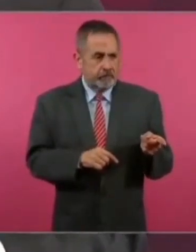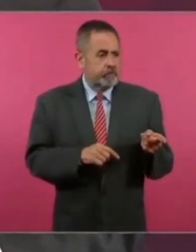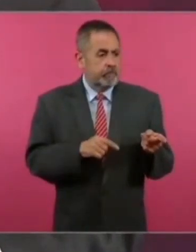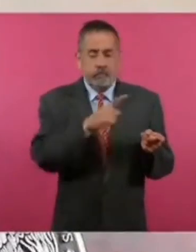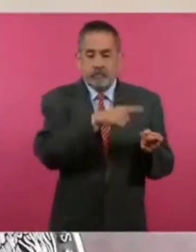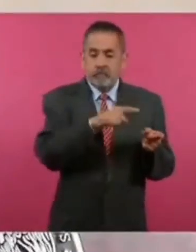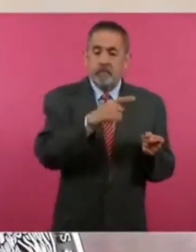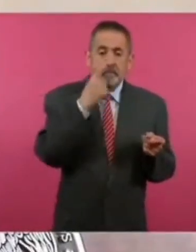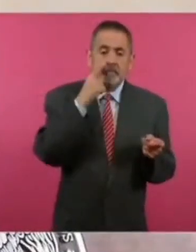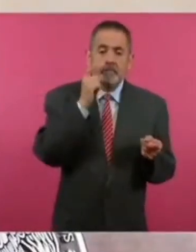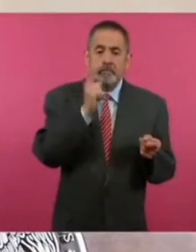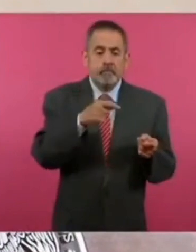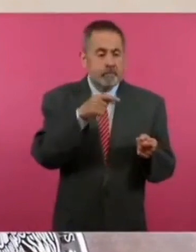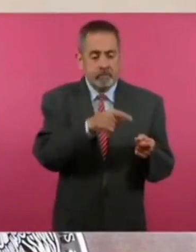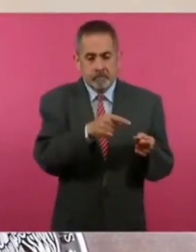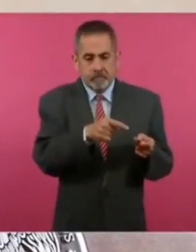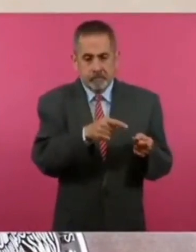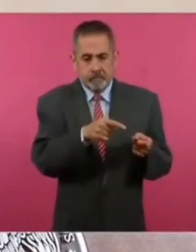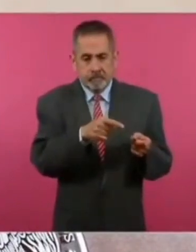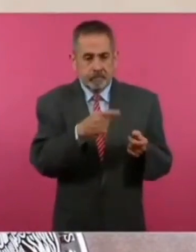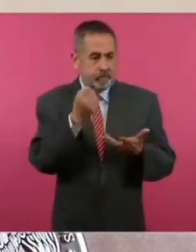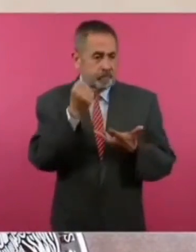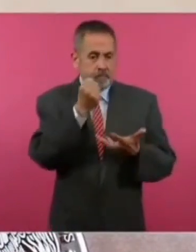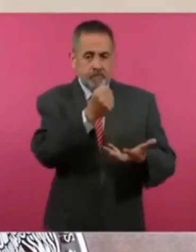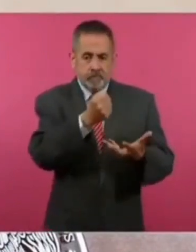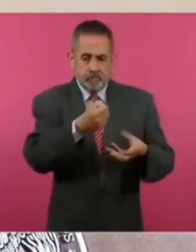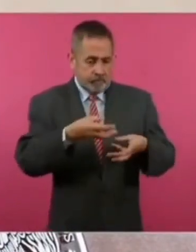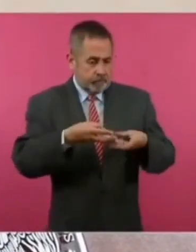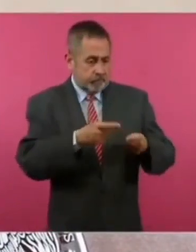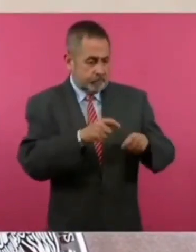destinaban el presupuesto